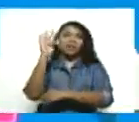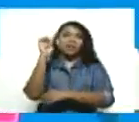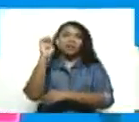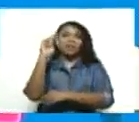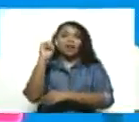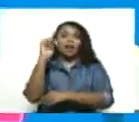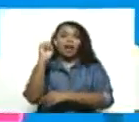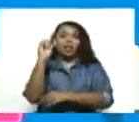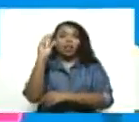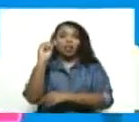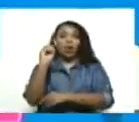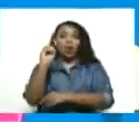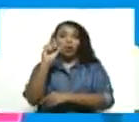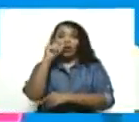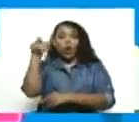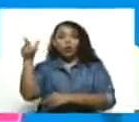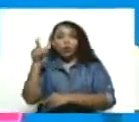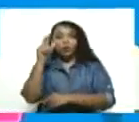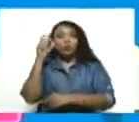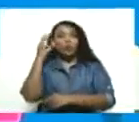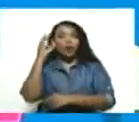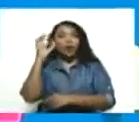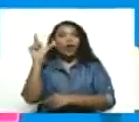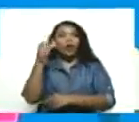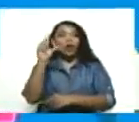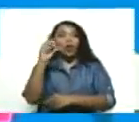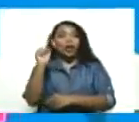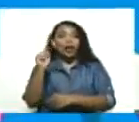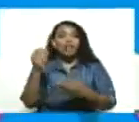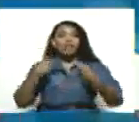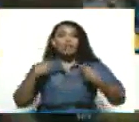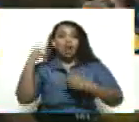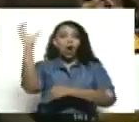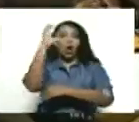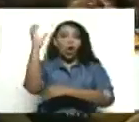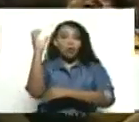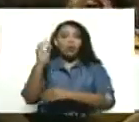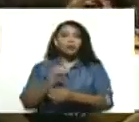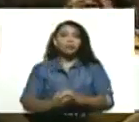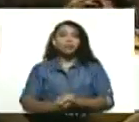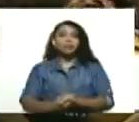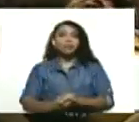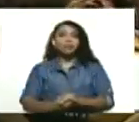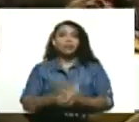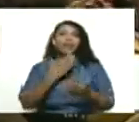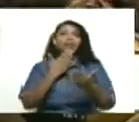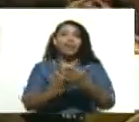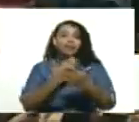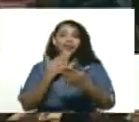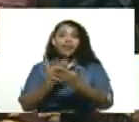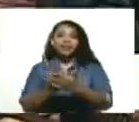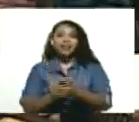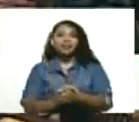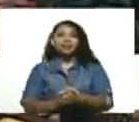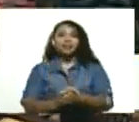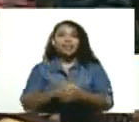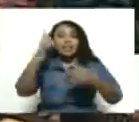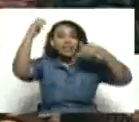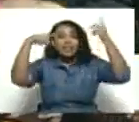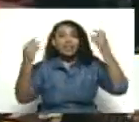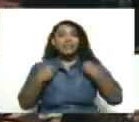viva Colombia viva la Colombia bolivariana Muchas gracias Chávez